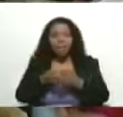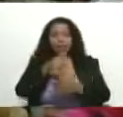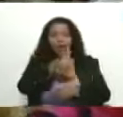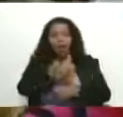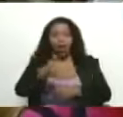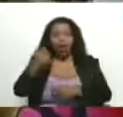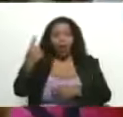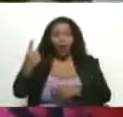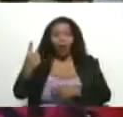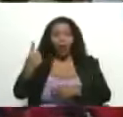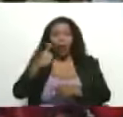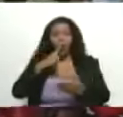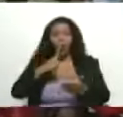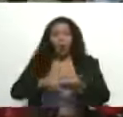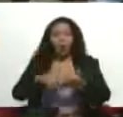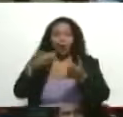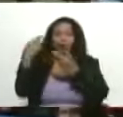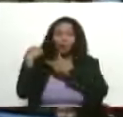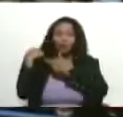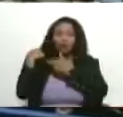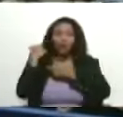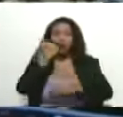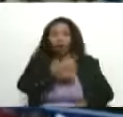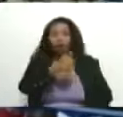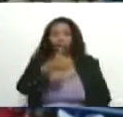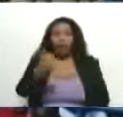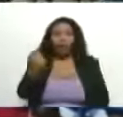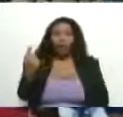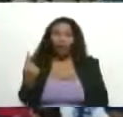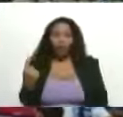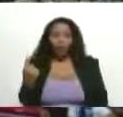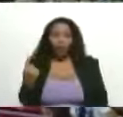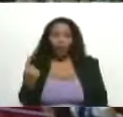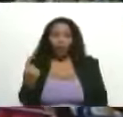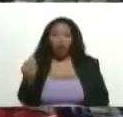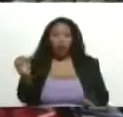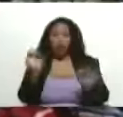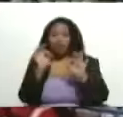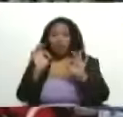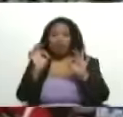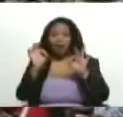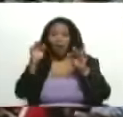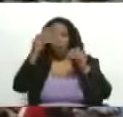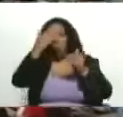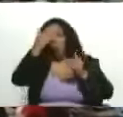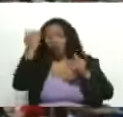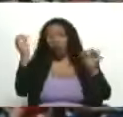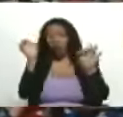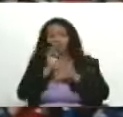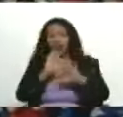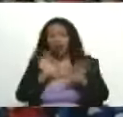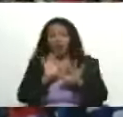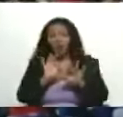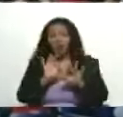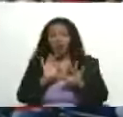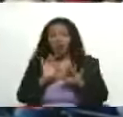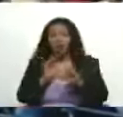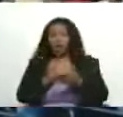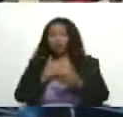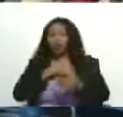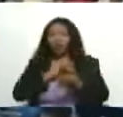con la tarea que le corresponde, para que no se nos pase nada. Me explico, ya nosotros